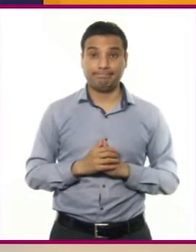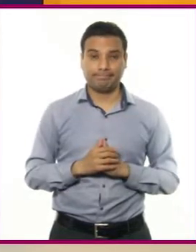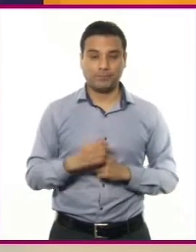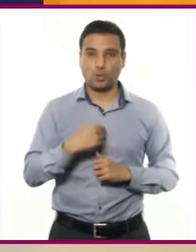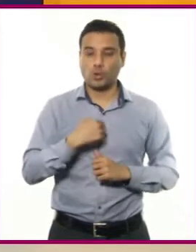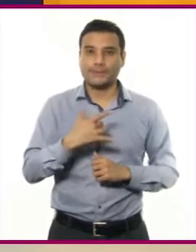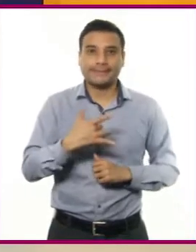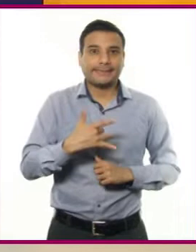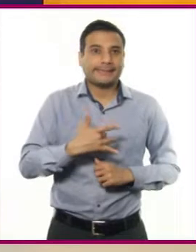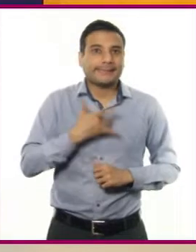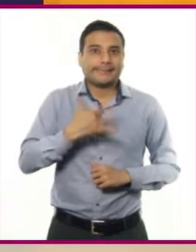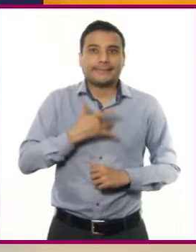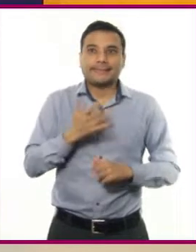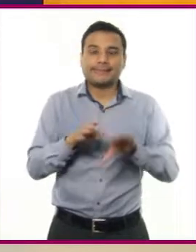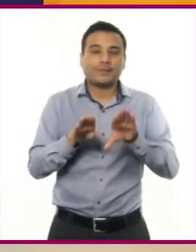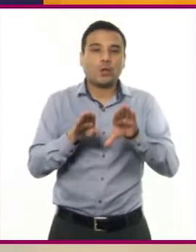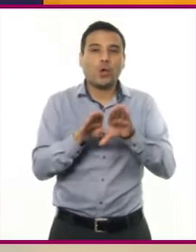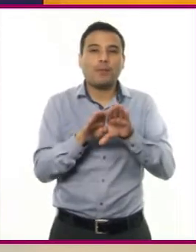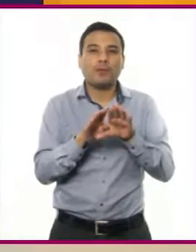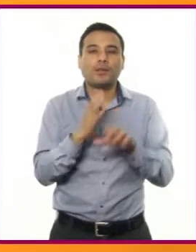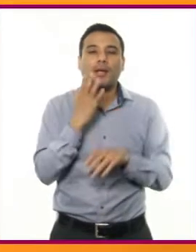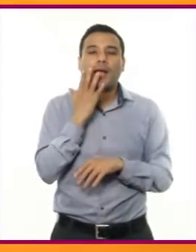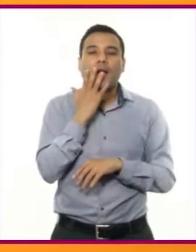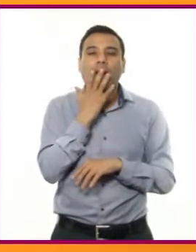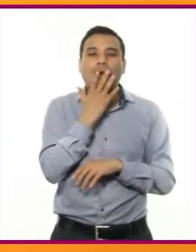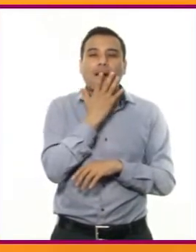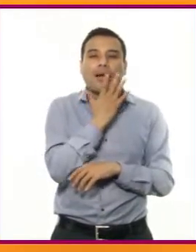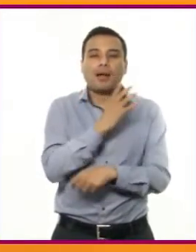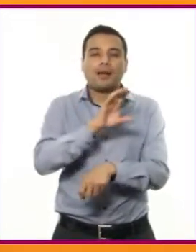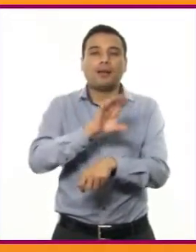una oleada leve de placer y energía.